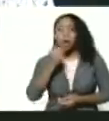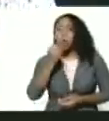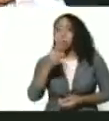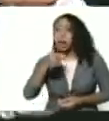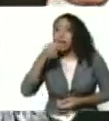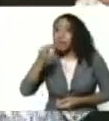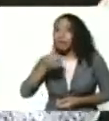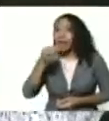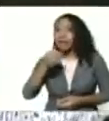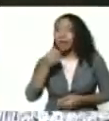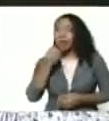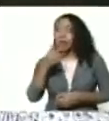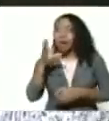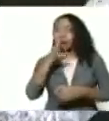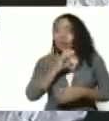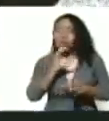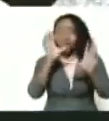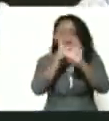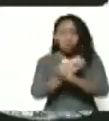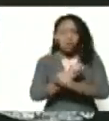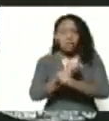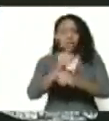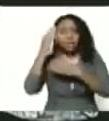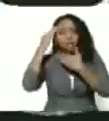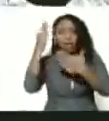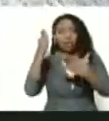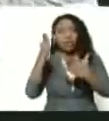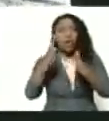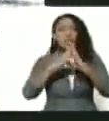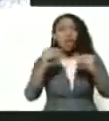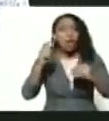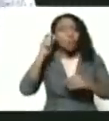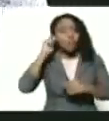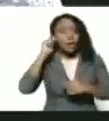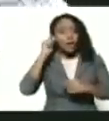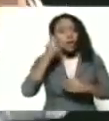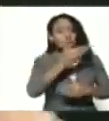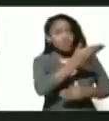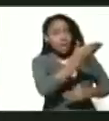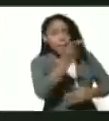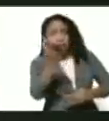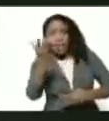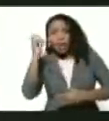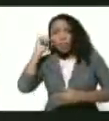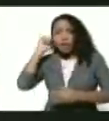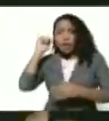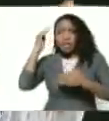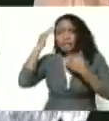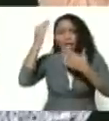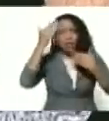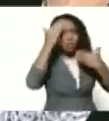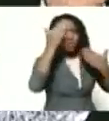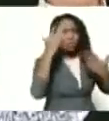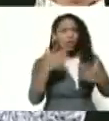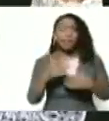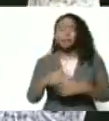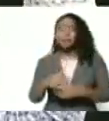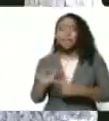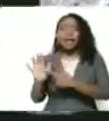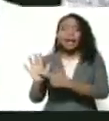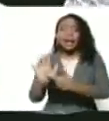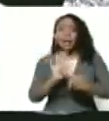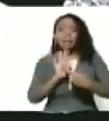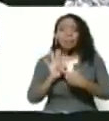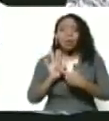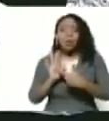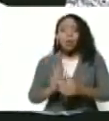ya. Un saludo a todas, sobre todo a ellas, a ustedes, mujeres, que son ejemplo